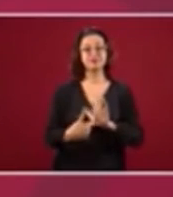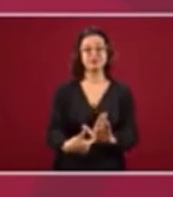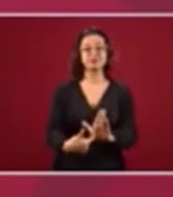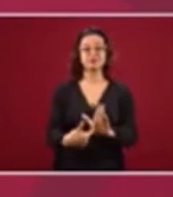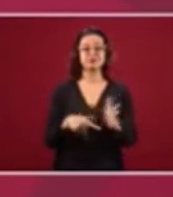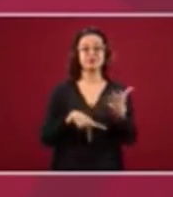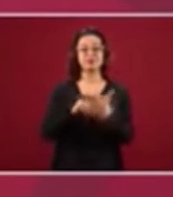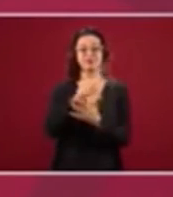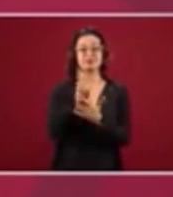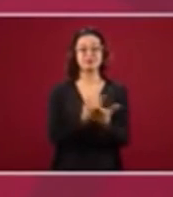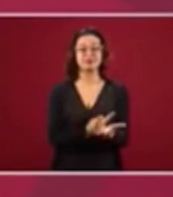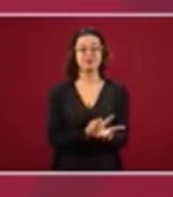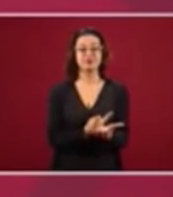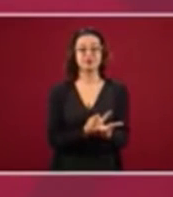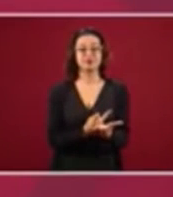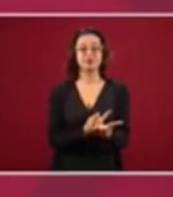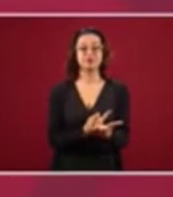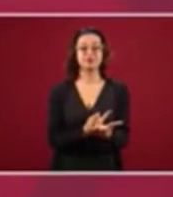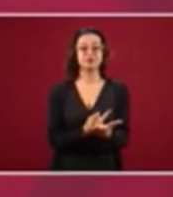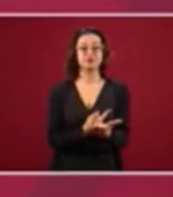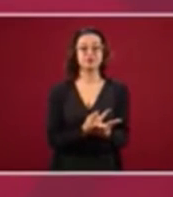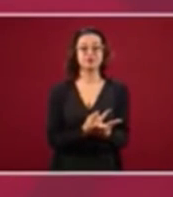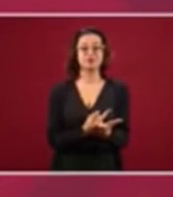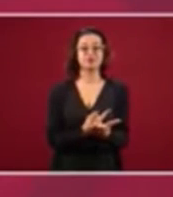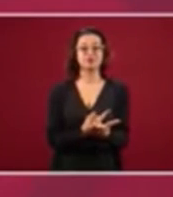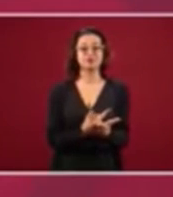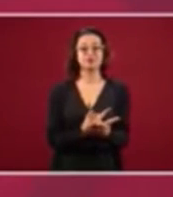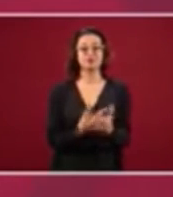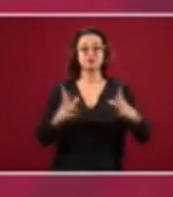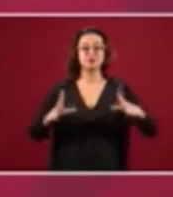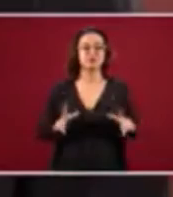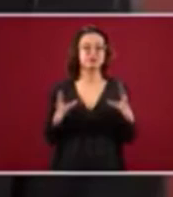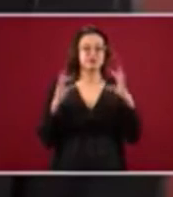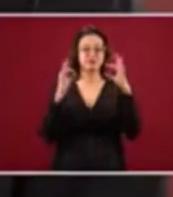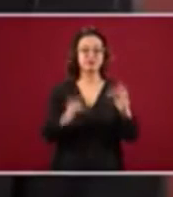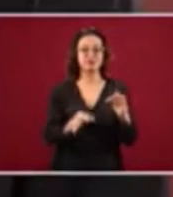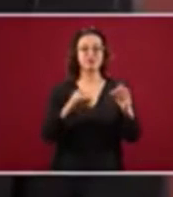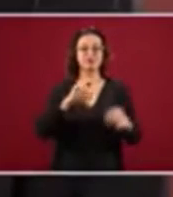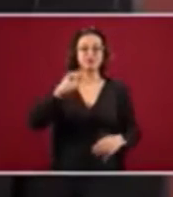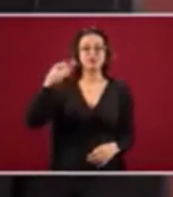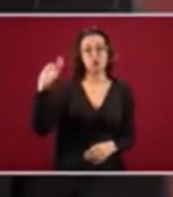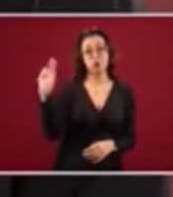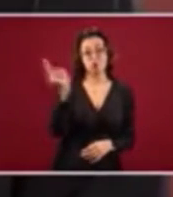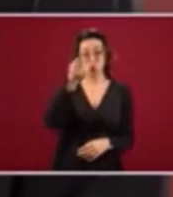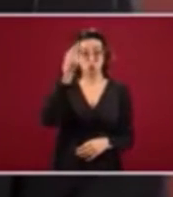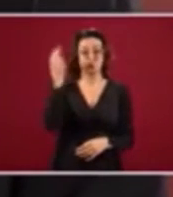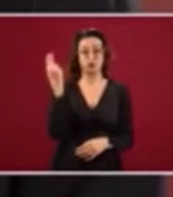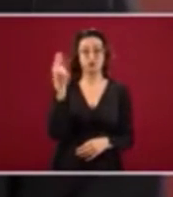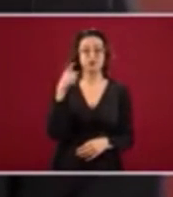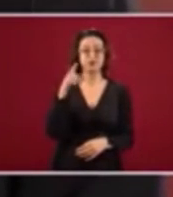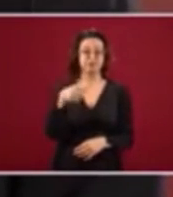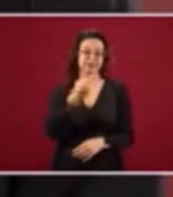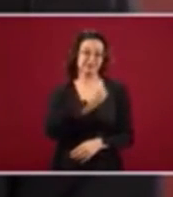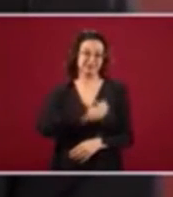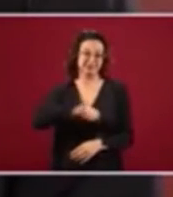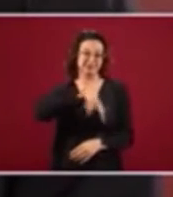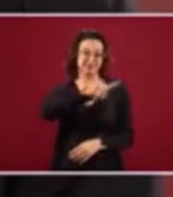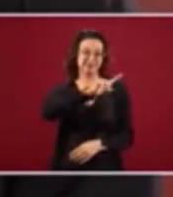el programa de creación de la Universidad de la Salud.